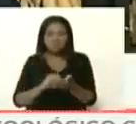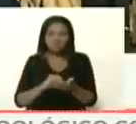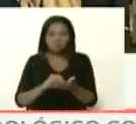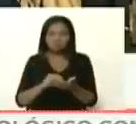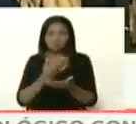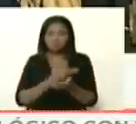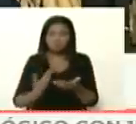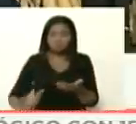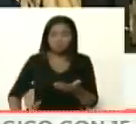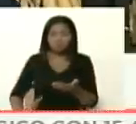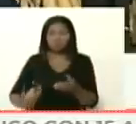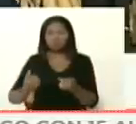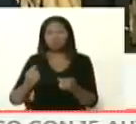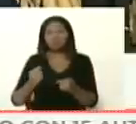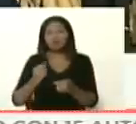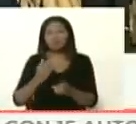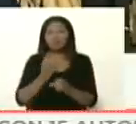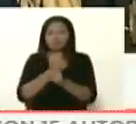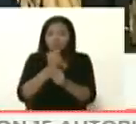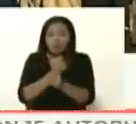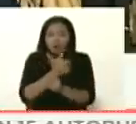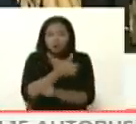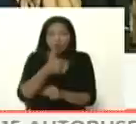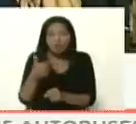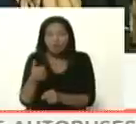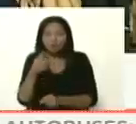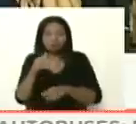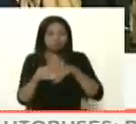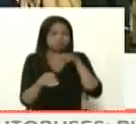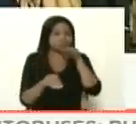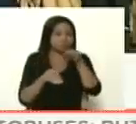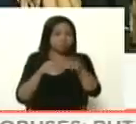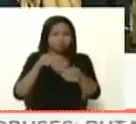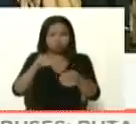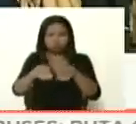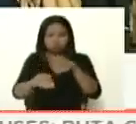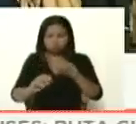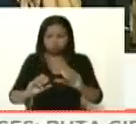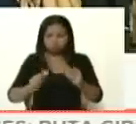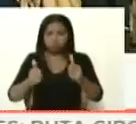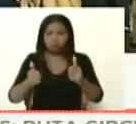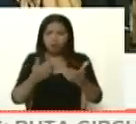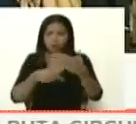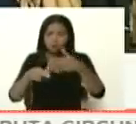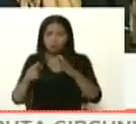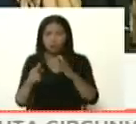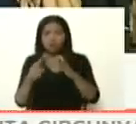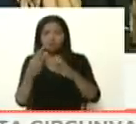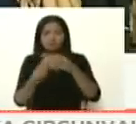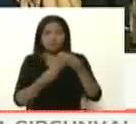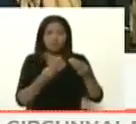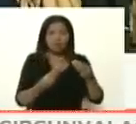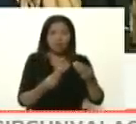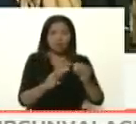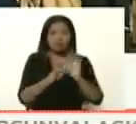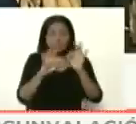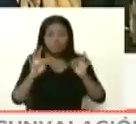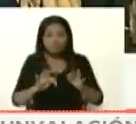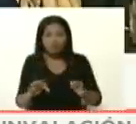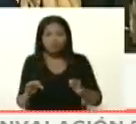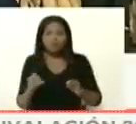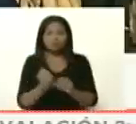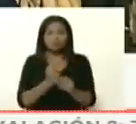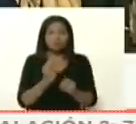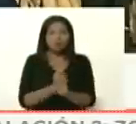los trabajadores den un paso adelante, firme paso adelante en la construcción de un modelo de